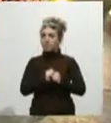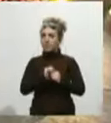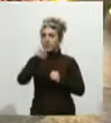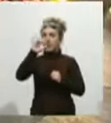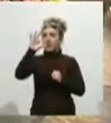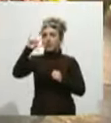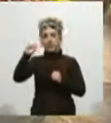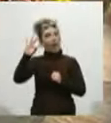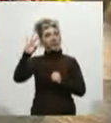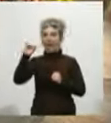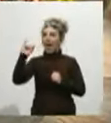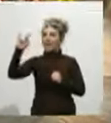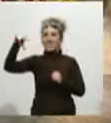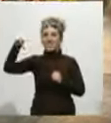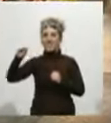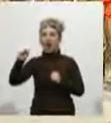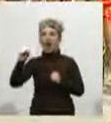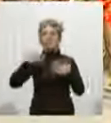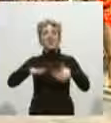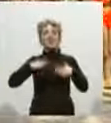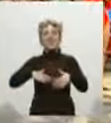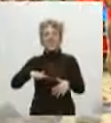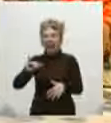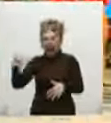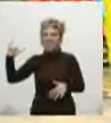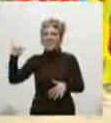Isa Taísma con la fantasía ¡Ay, Dios mío!